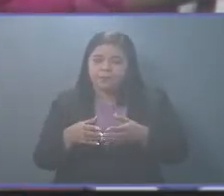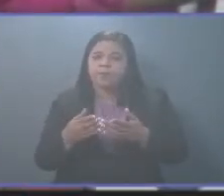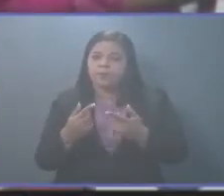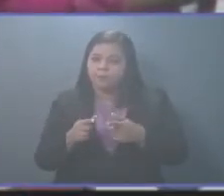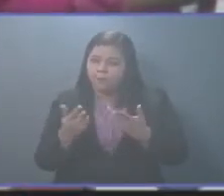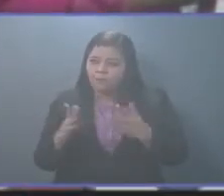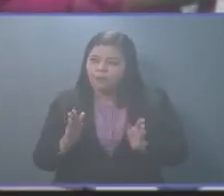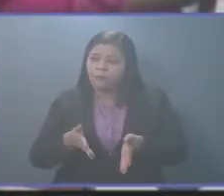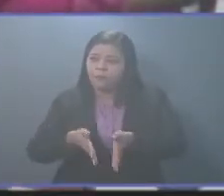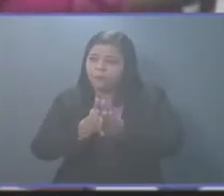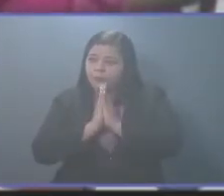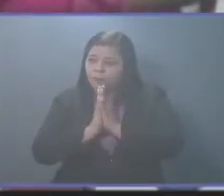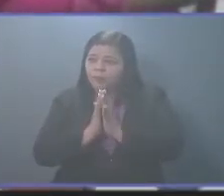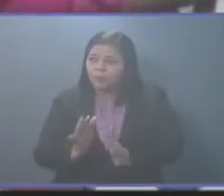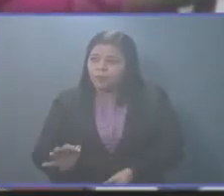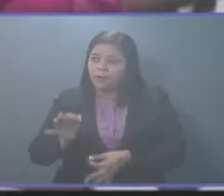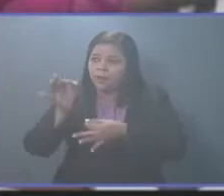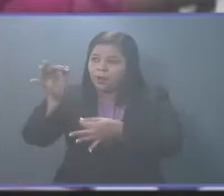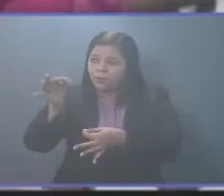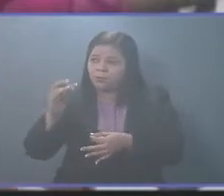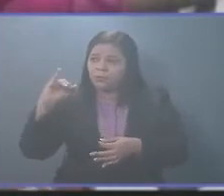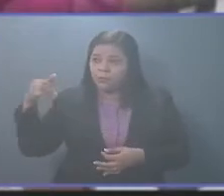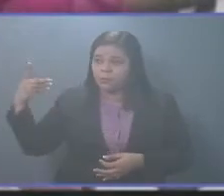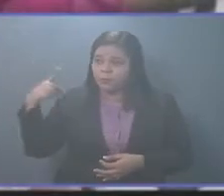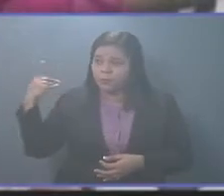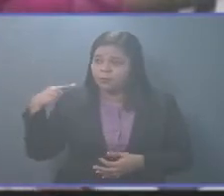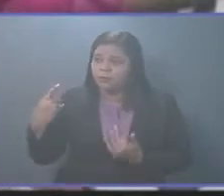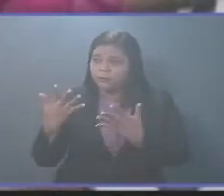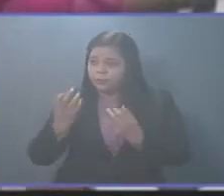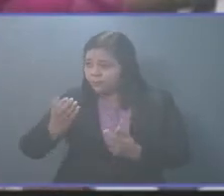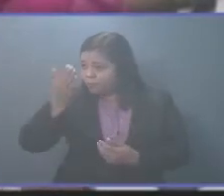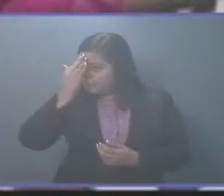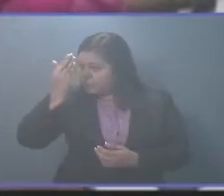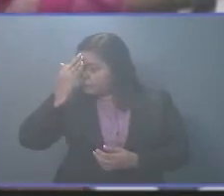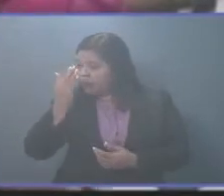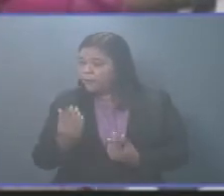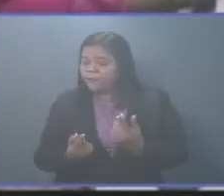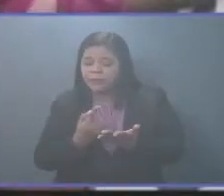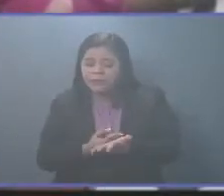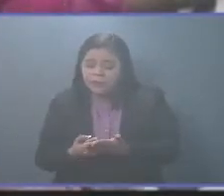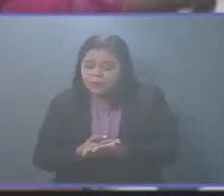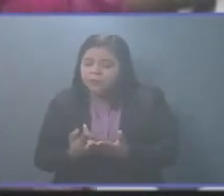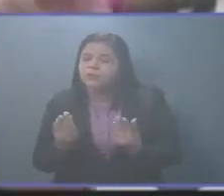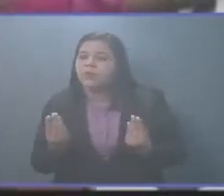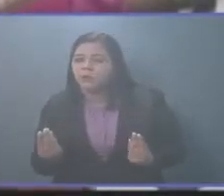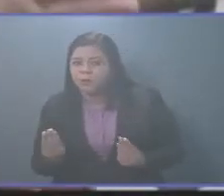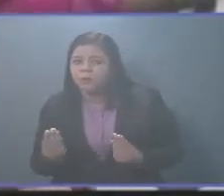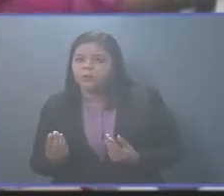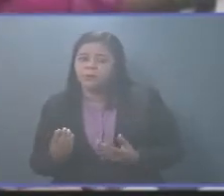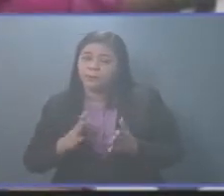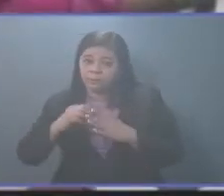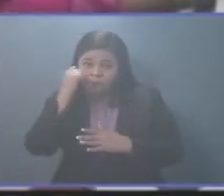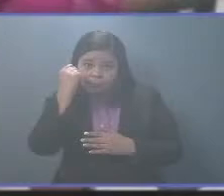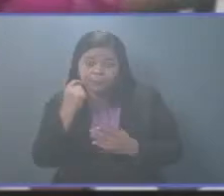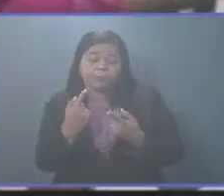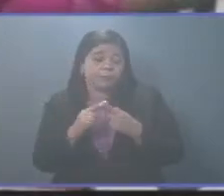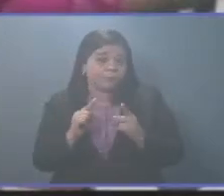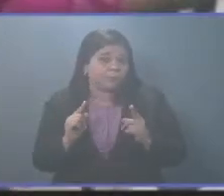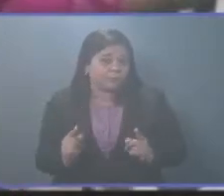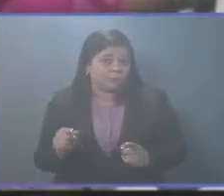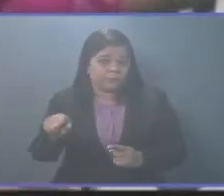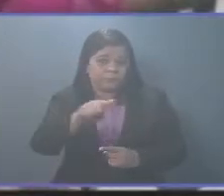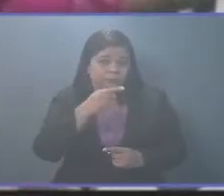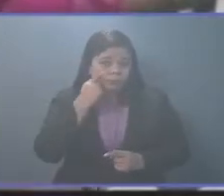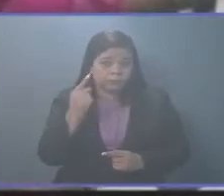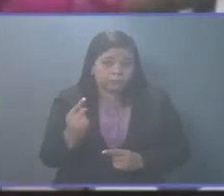precisamente solicitar las actas de la Junta Directiva para saber cómo habían sido las discusiones, las prioridades, y como ustedes pudieron observar,